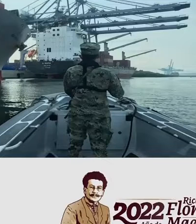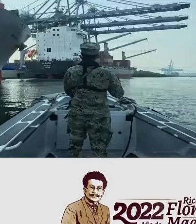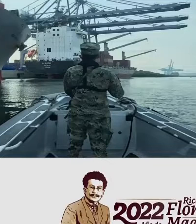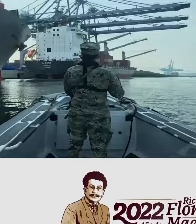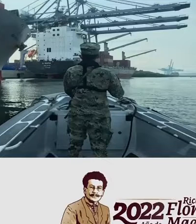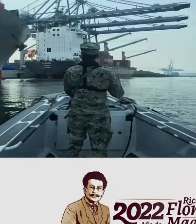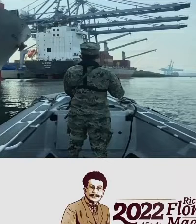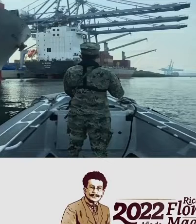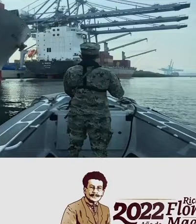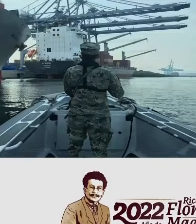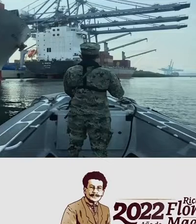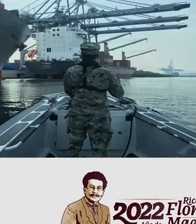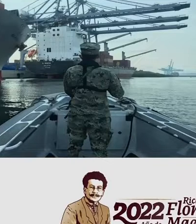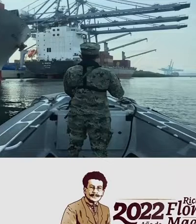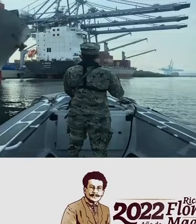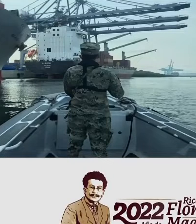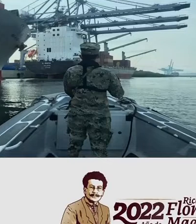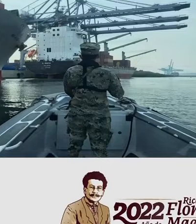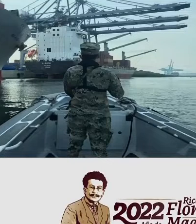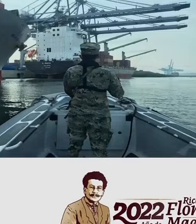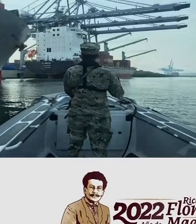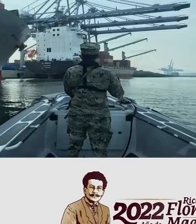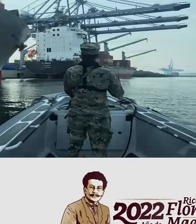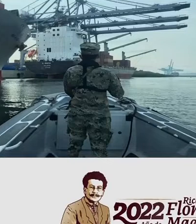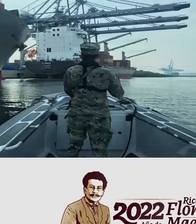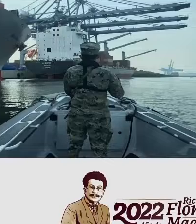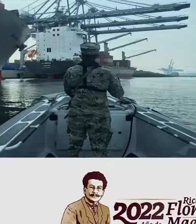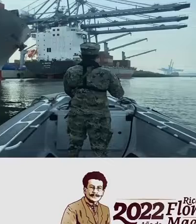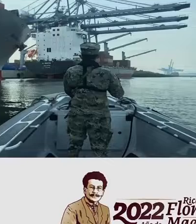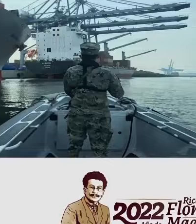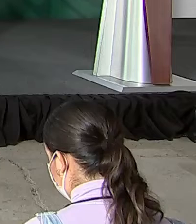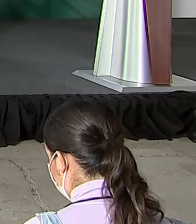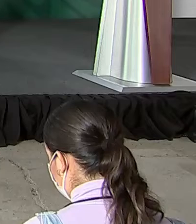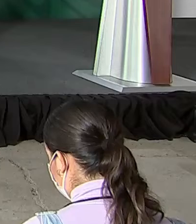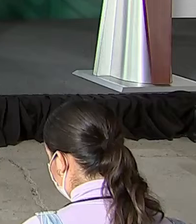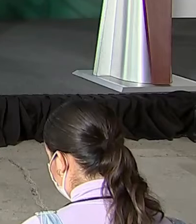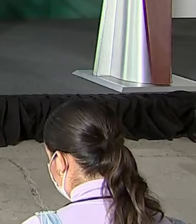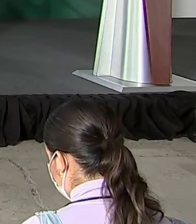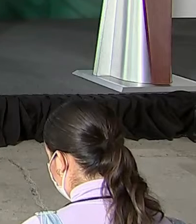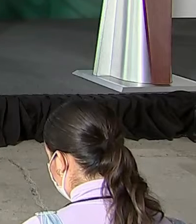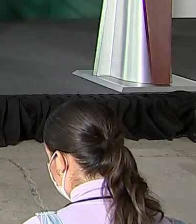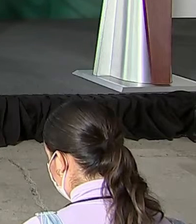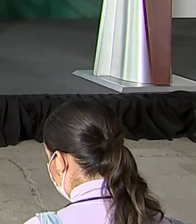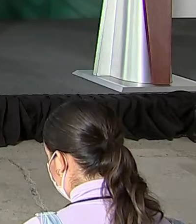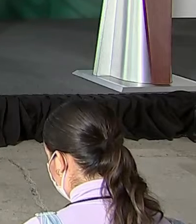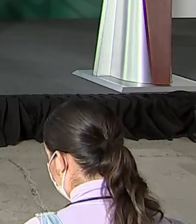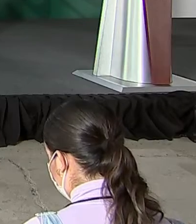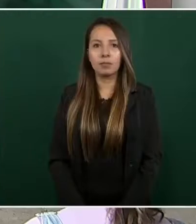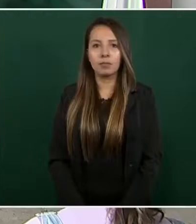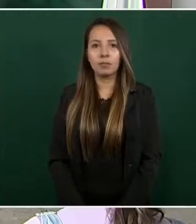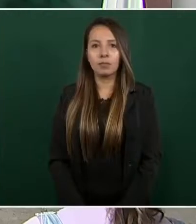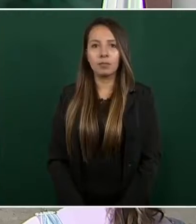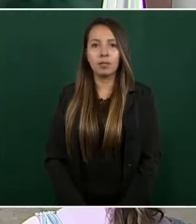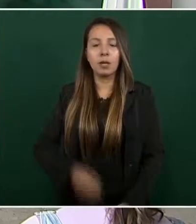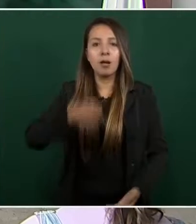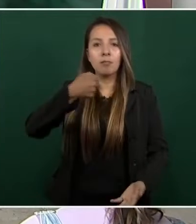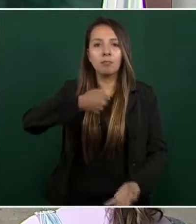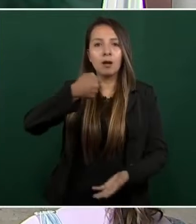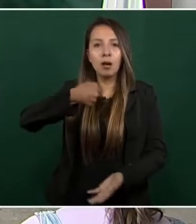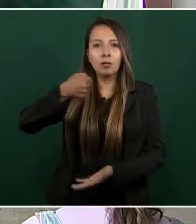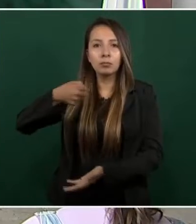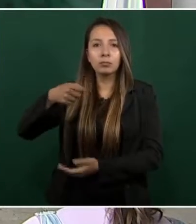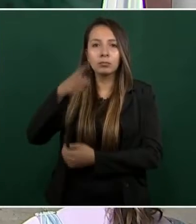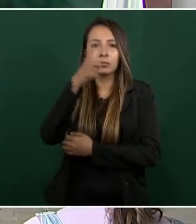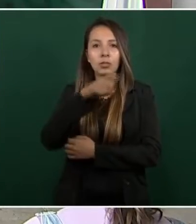inspeccionadas, contenedores 43,000, buques o embarcaciones 2,158, maletas y equipajes